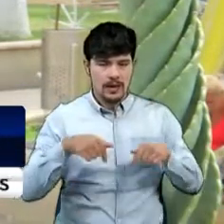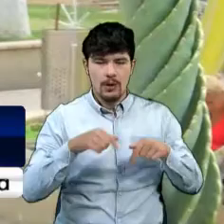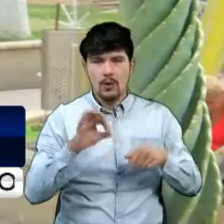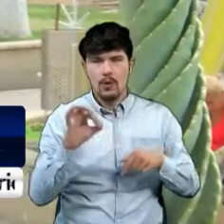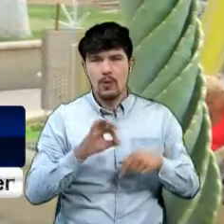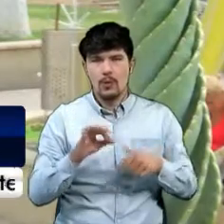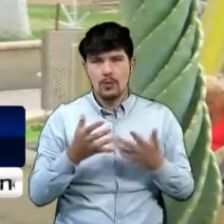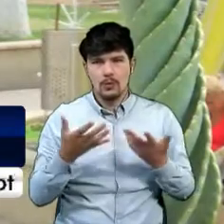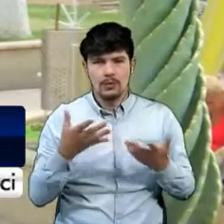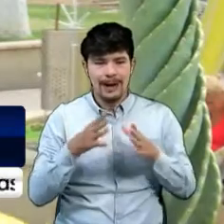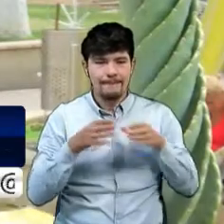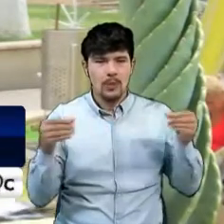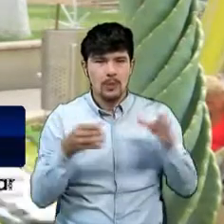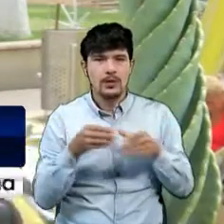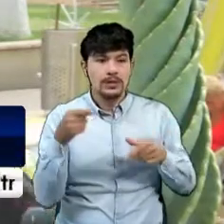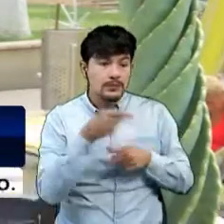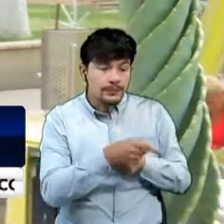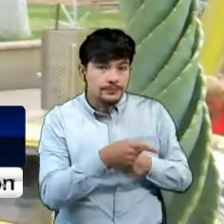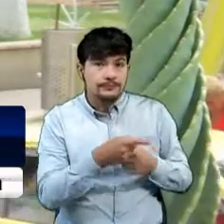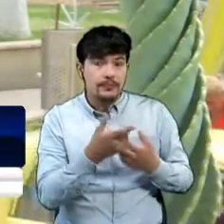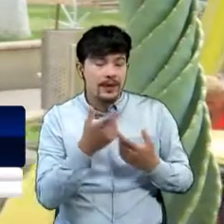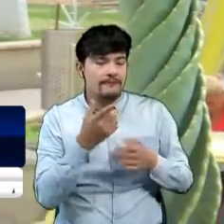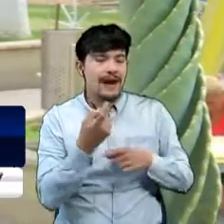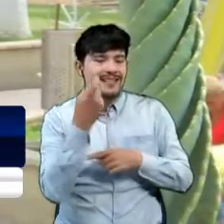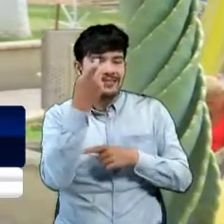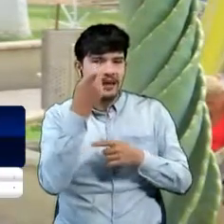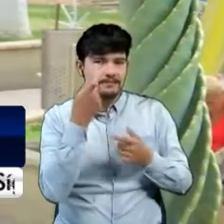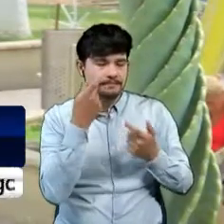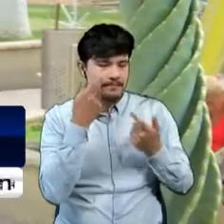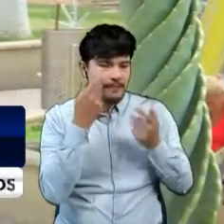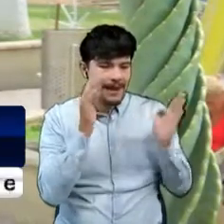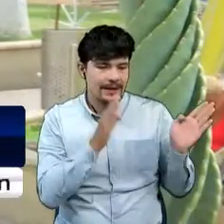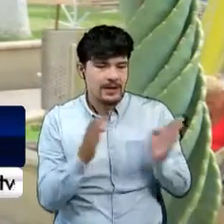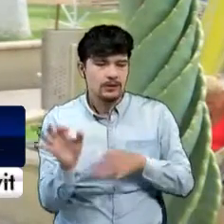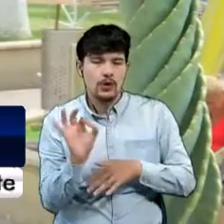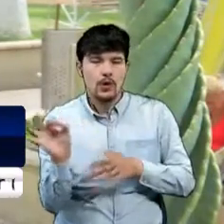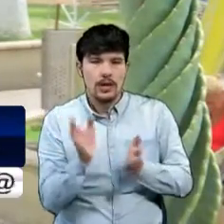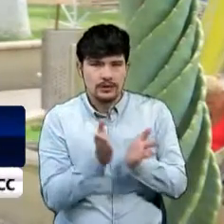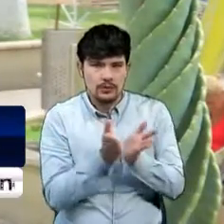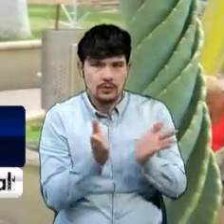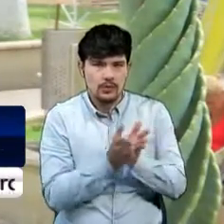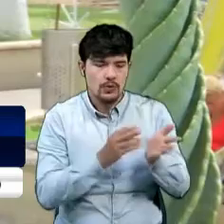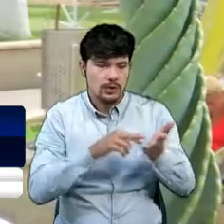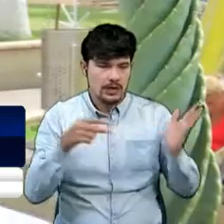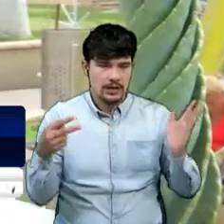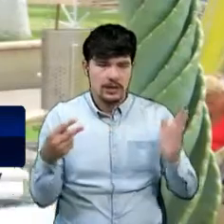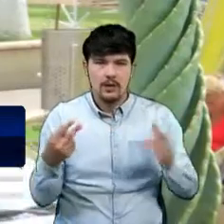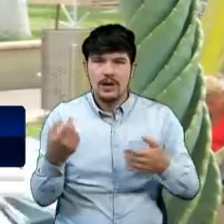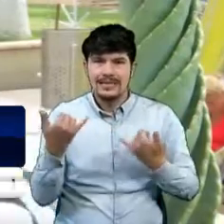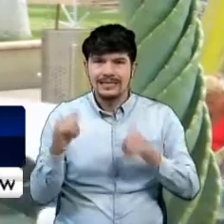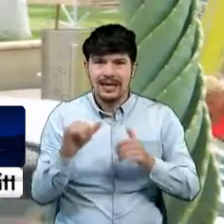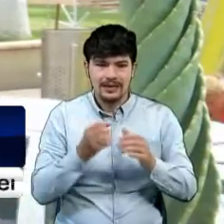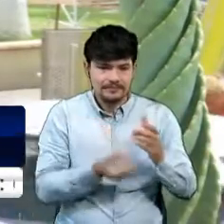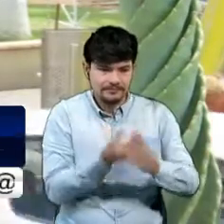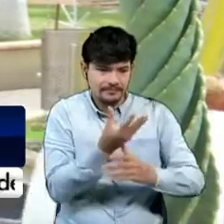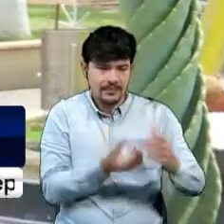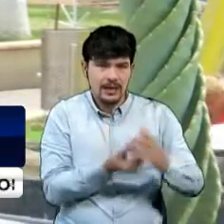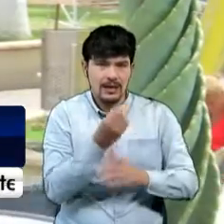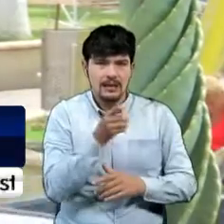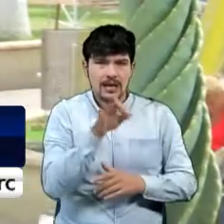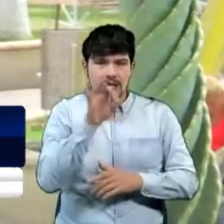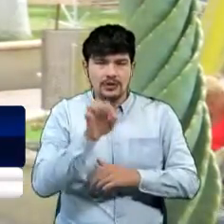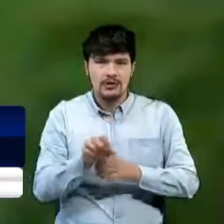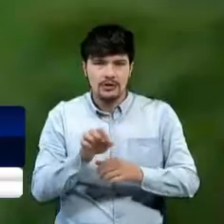planeación y estudios técnicos se ha instalado sólo el 8% y ya en su inmensa mayoría registra daños